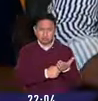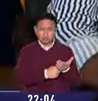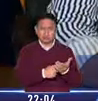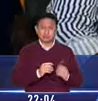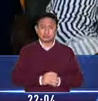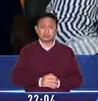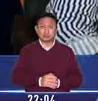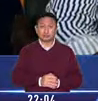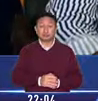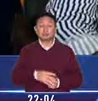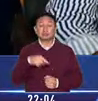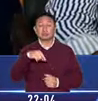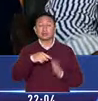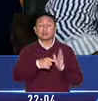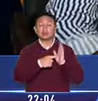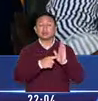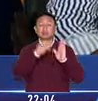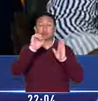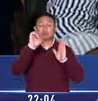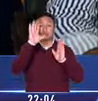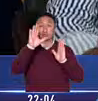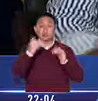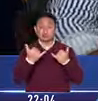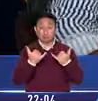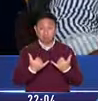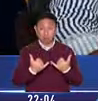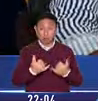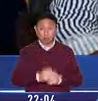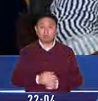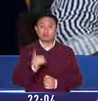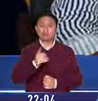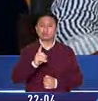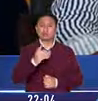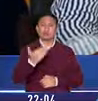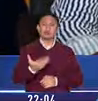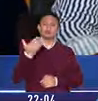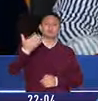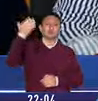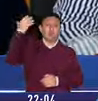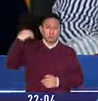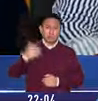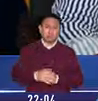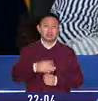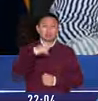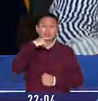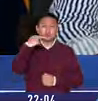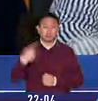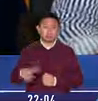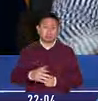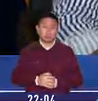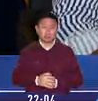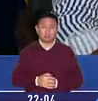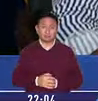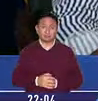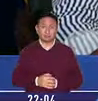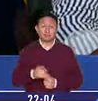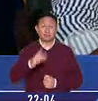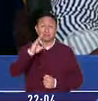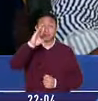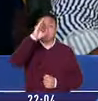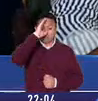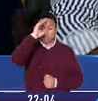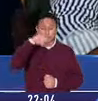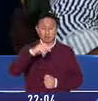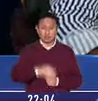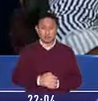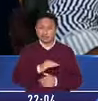publicado imágenes que no son de ahora, sino de otros feriados que se dieron en años anteriores. La policía está